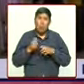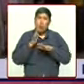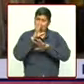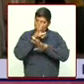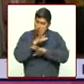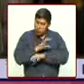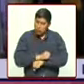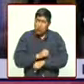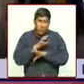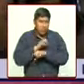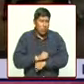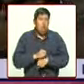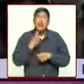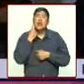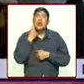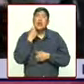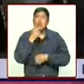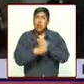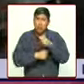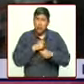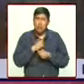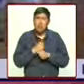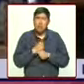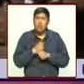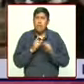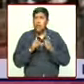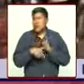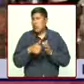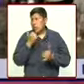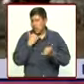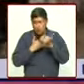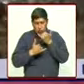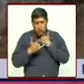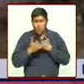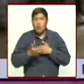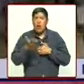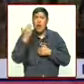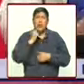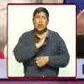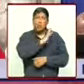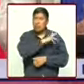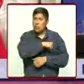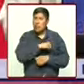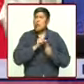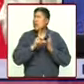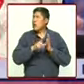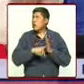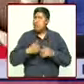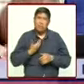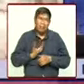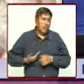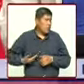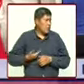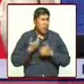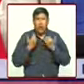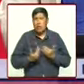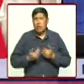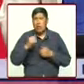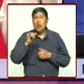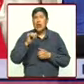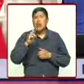menos en este último año, ¿no es cierto? Después de lo que ha pasado con Palestina, luego con el Líbano, ahora